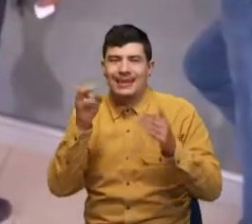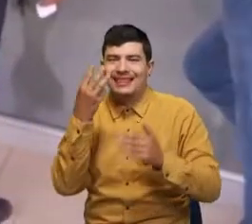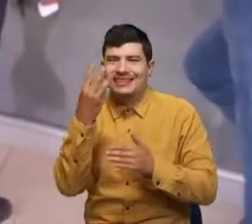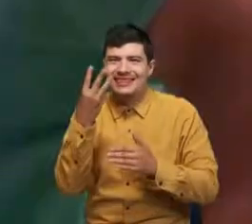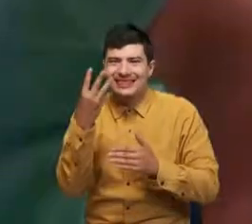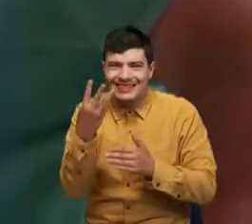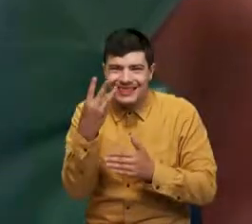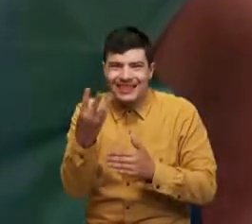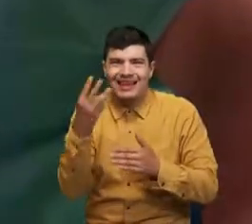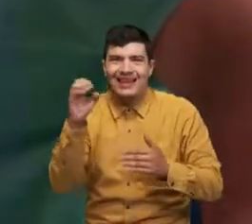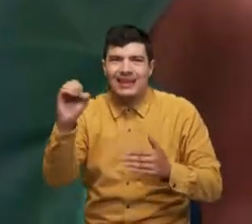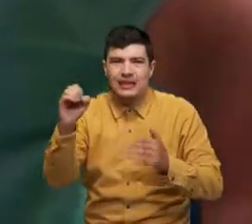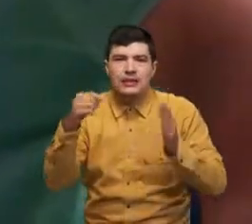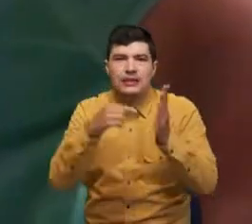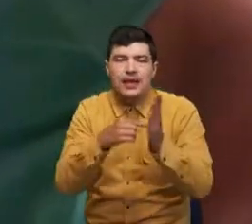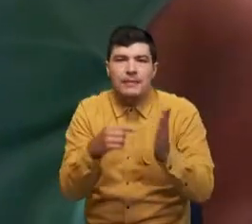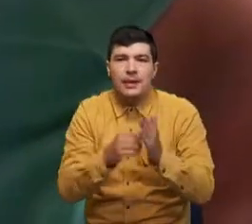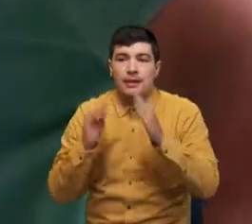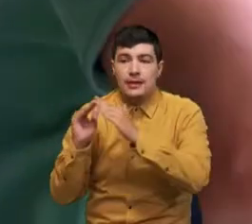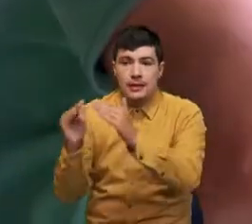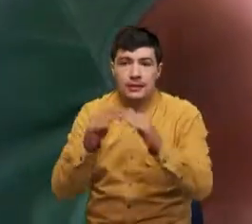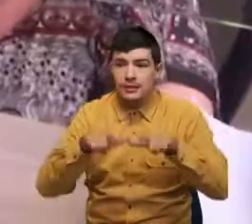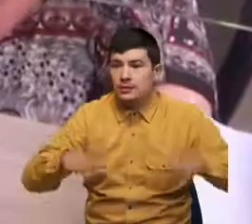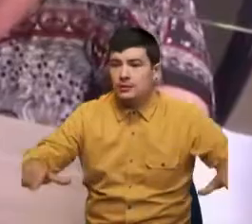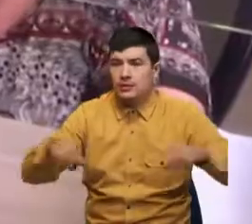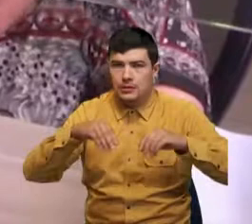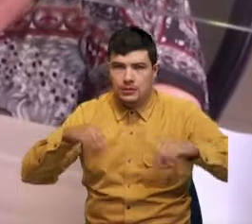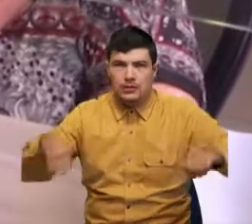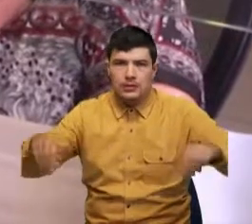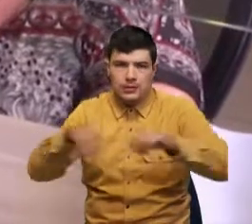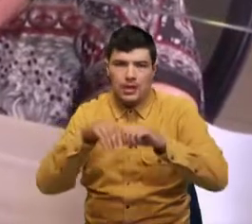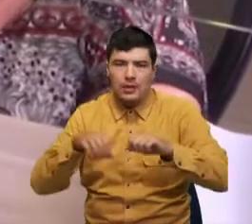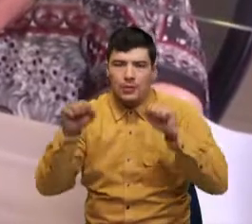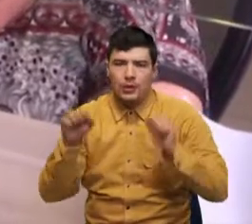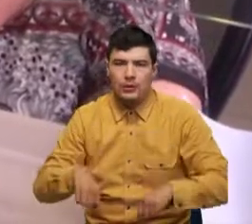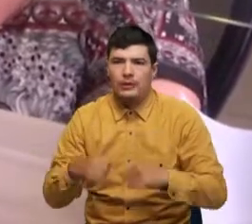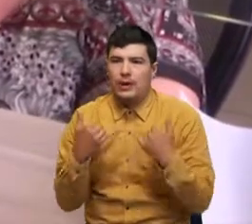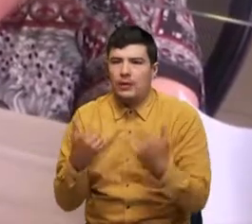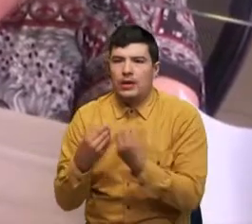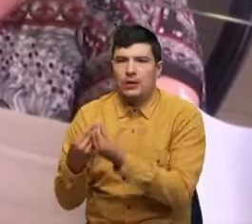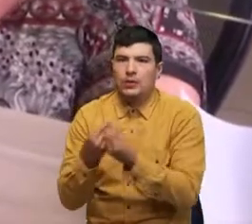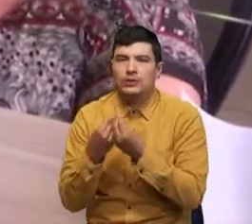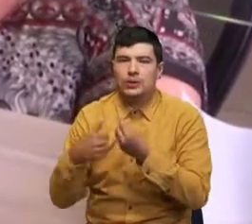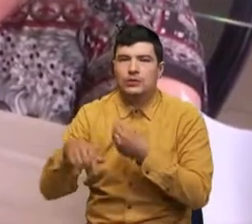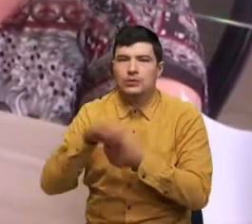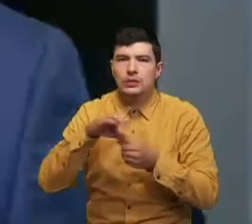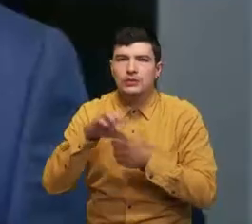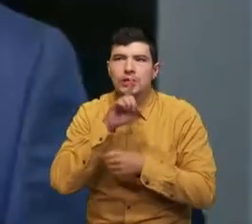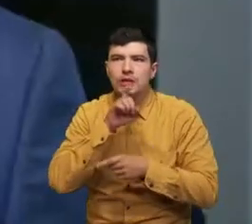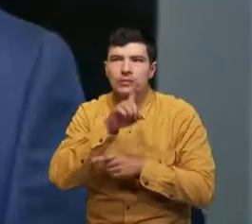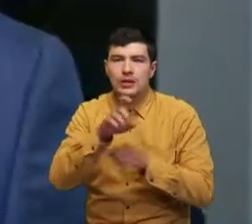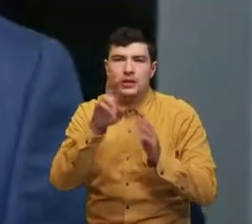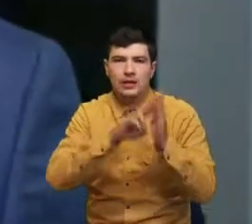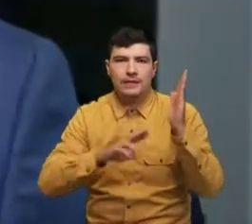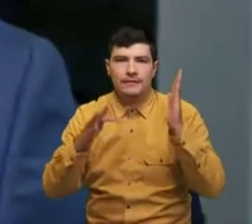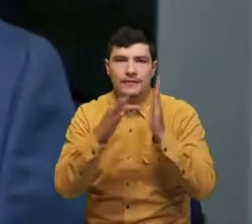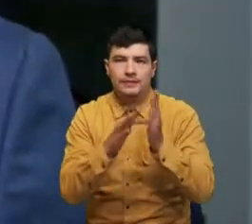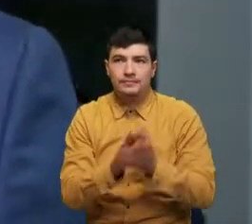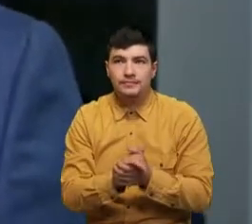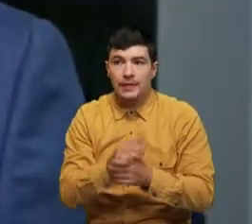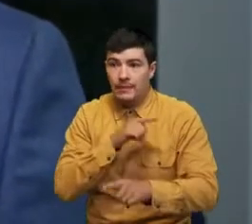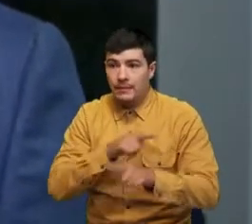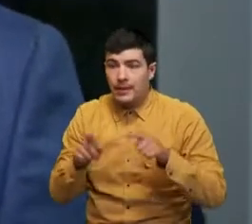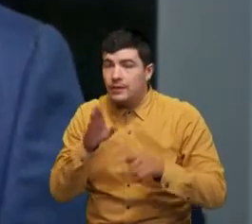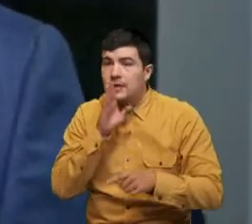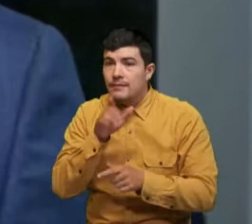esta amnistía basada en la reforma tributaria y aprobada ahora por el consejo de bucaramanga en los que se pueden beneficiar